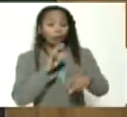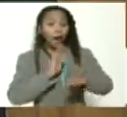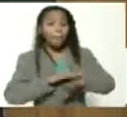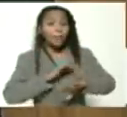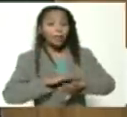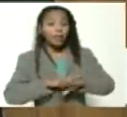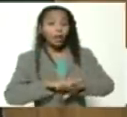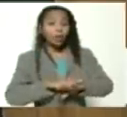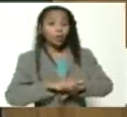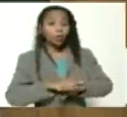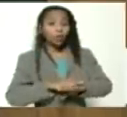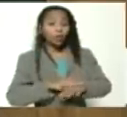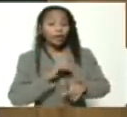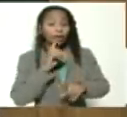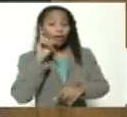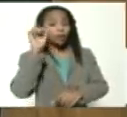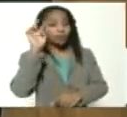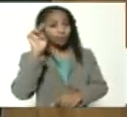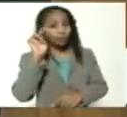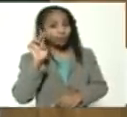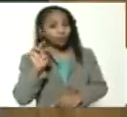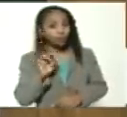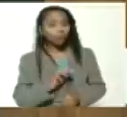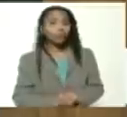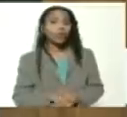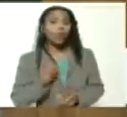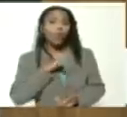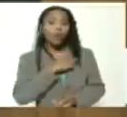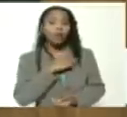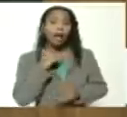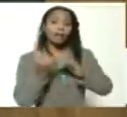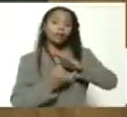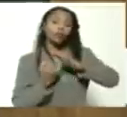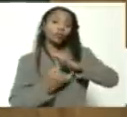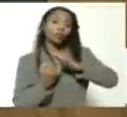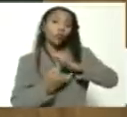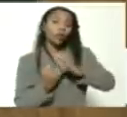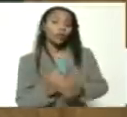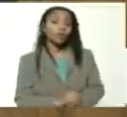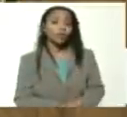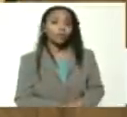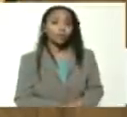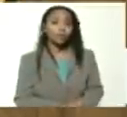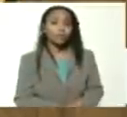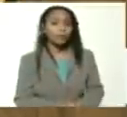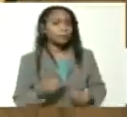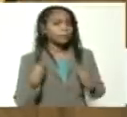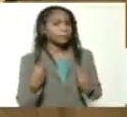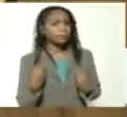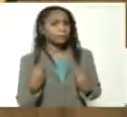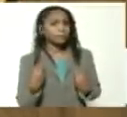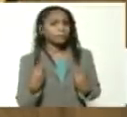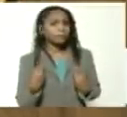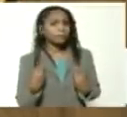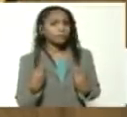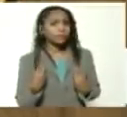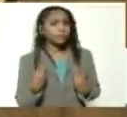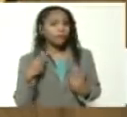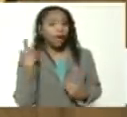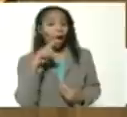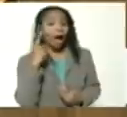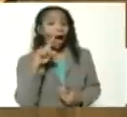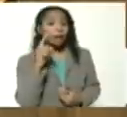debe ser parte del día a día de nuestras instituciones para que